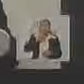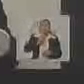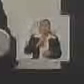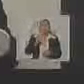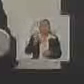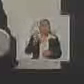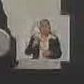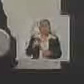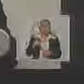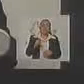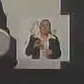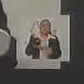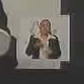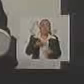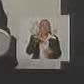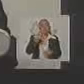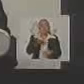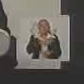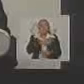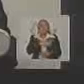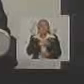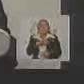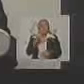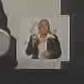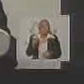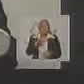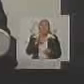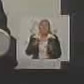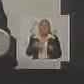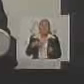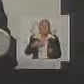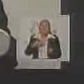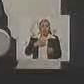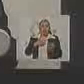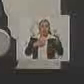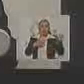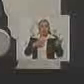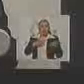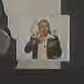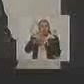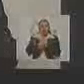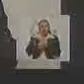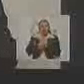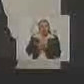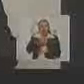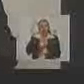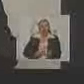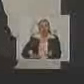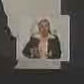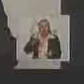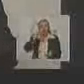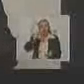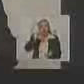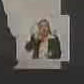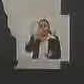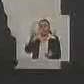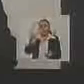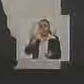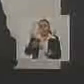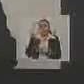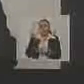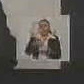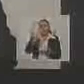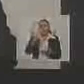situación marital o sentimental. Aquí está la esposa del presidente de Acción Nacional en el DF, Mauricio Tabe, la esposa o